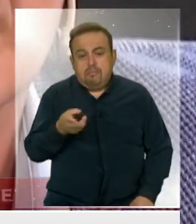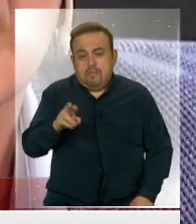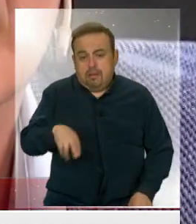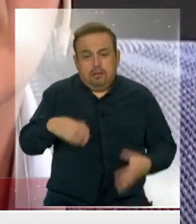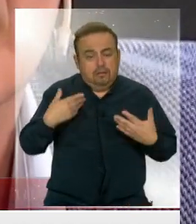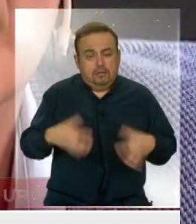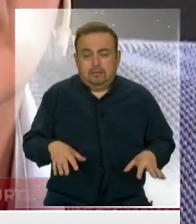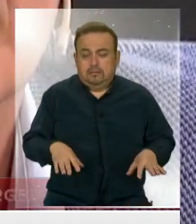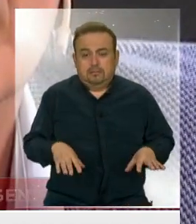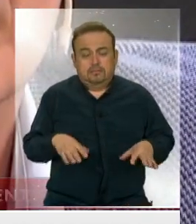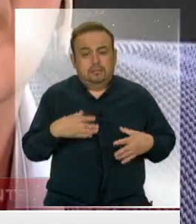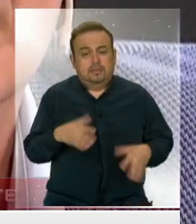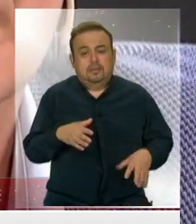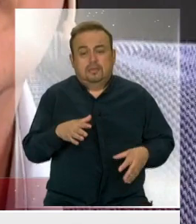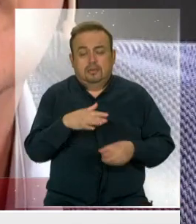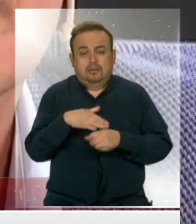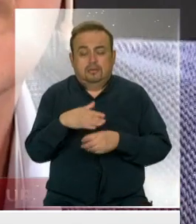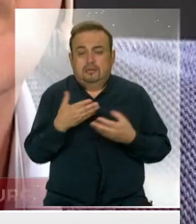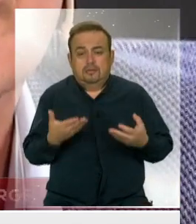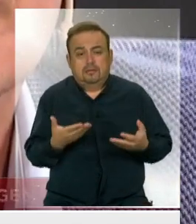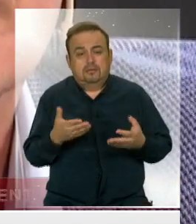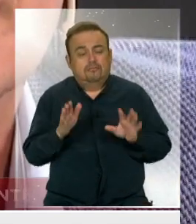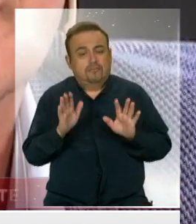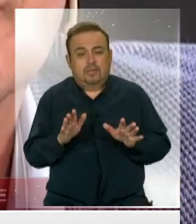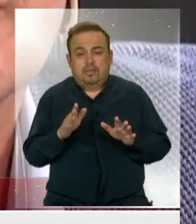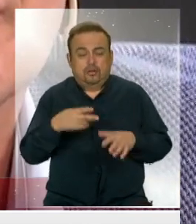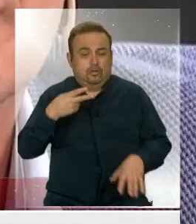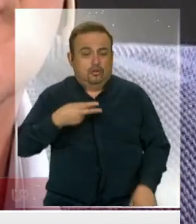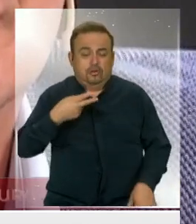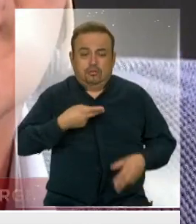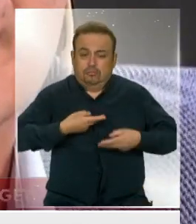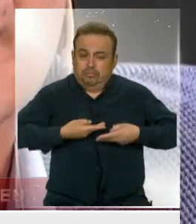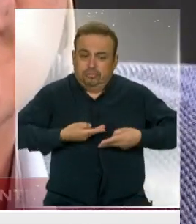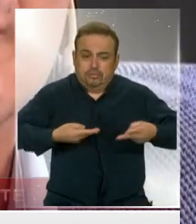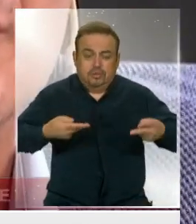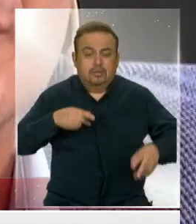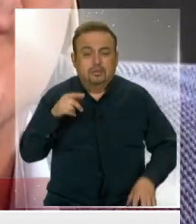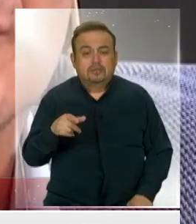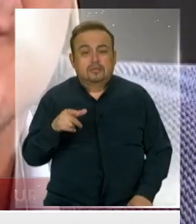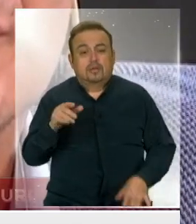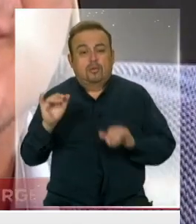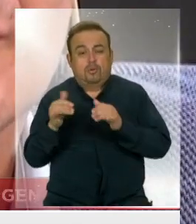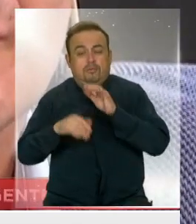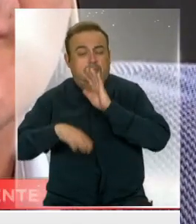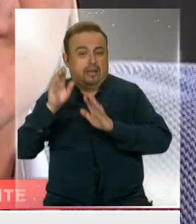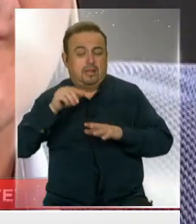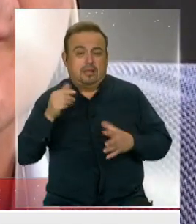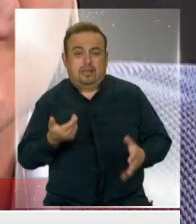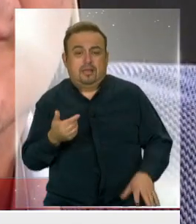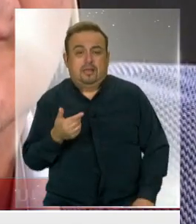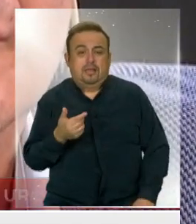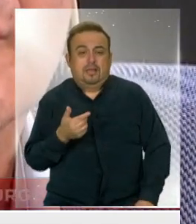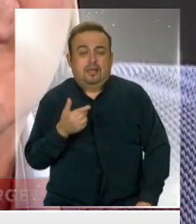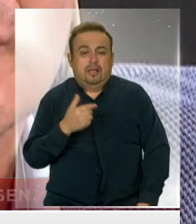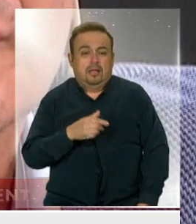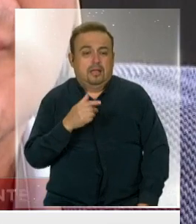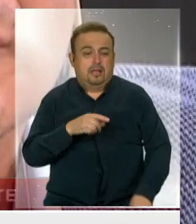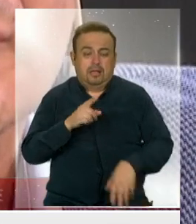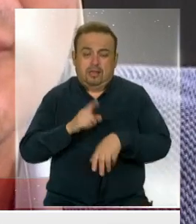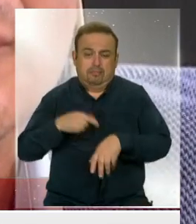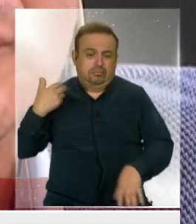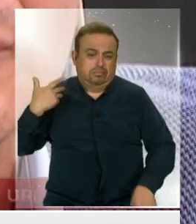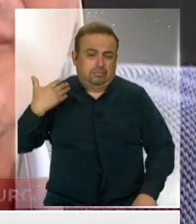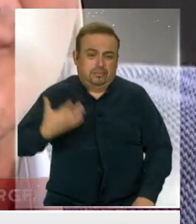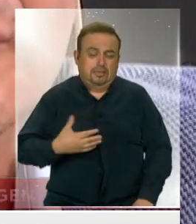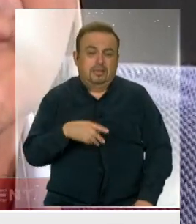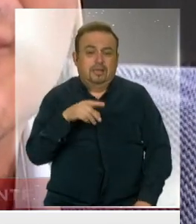ya es una situación menor. Creo que la noticia justamente es la partida del jugador más grande de todos los tiempos, ¿no?